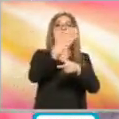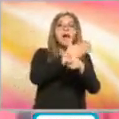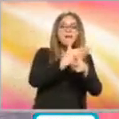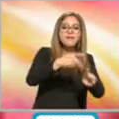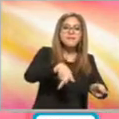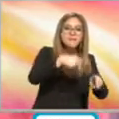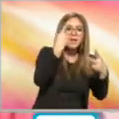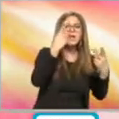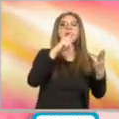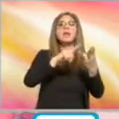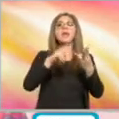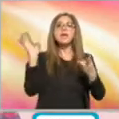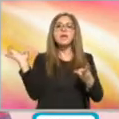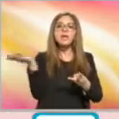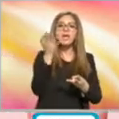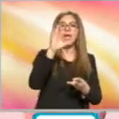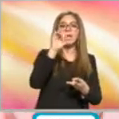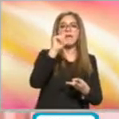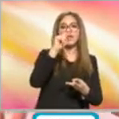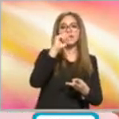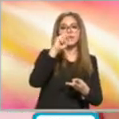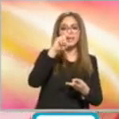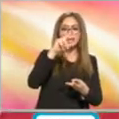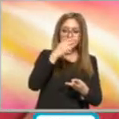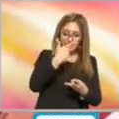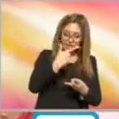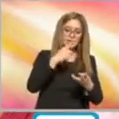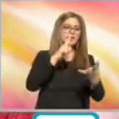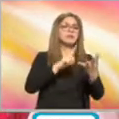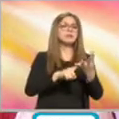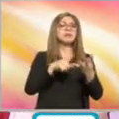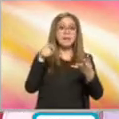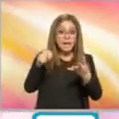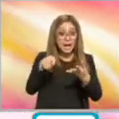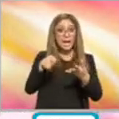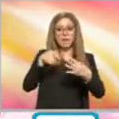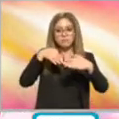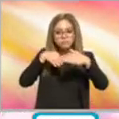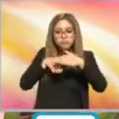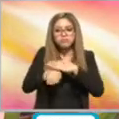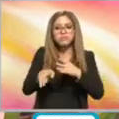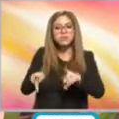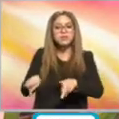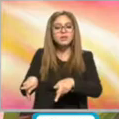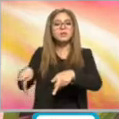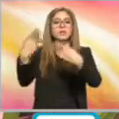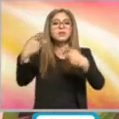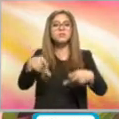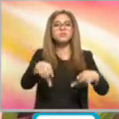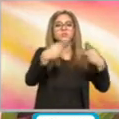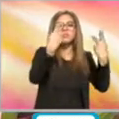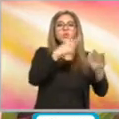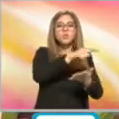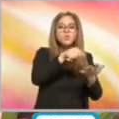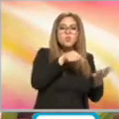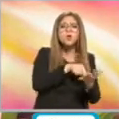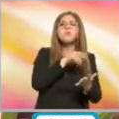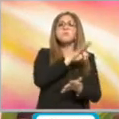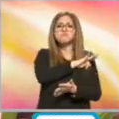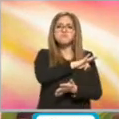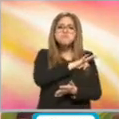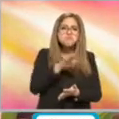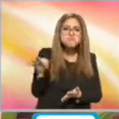de catering, restaurantes pequeños. ¿Por qué? Porque de esa manera su producto puede ser